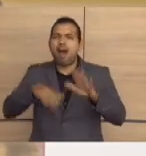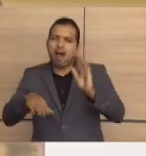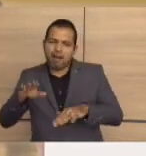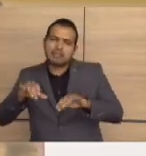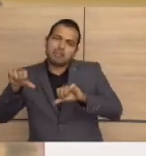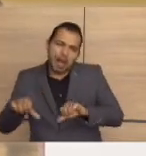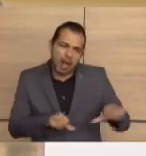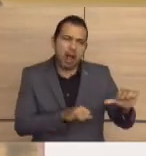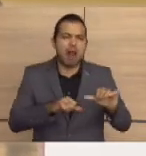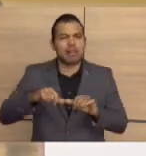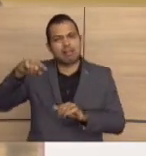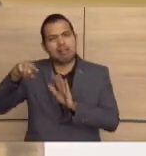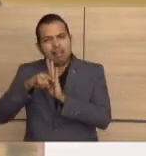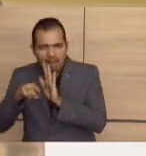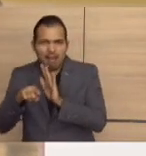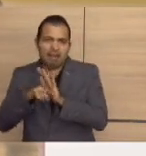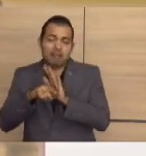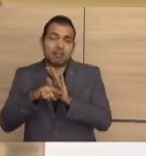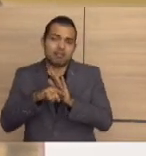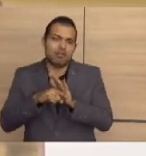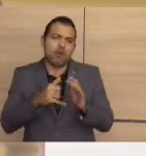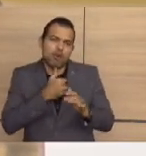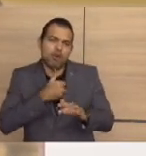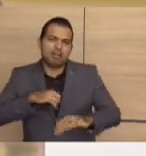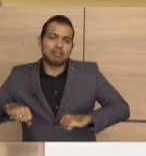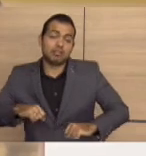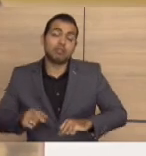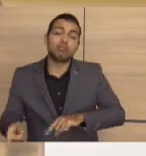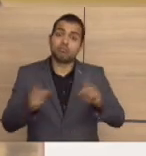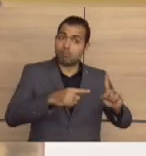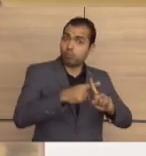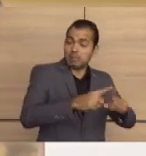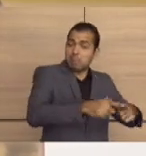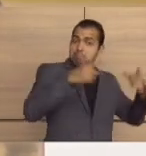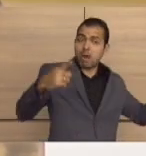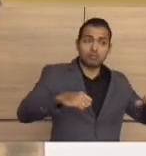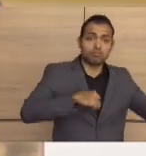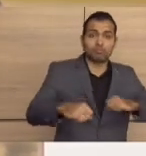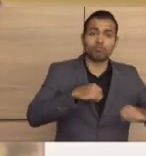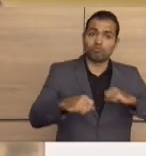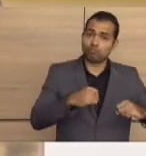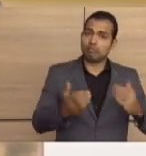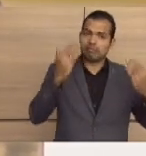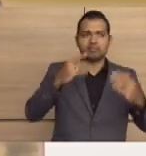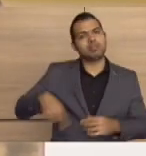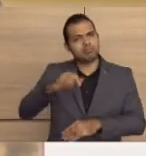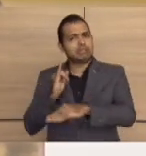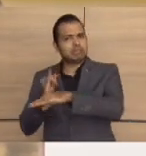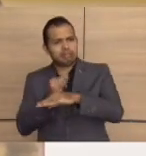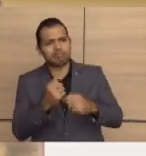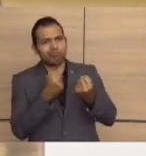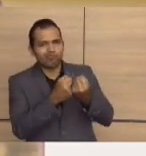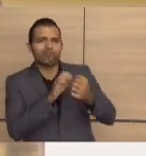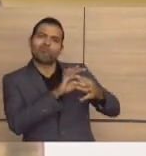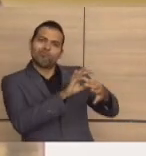ve en las noticias pues no es tan adecuado o tan propositivo como debería ser. Entonces creo que las instituciones deberían trabajar